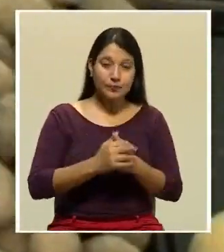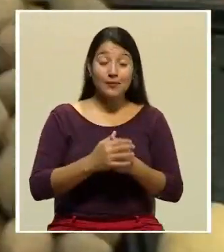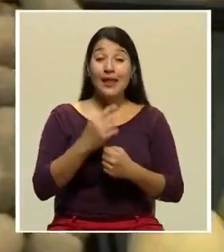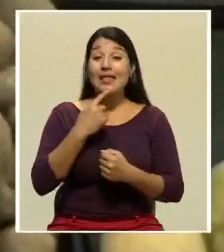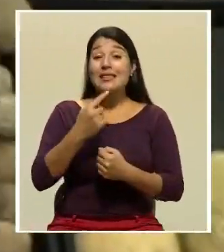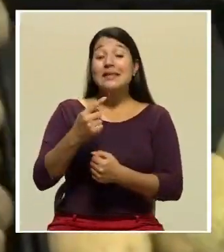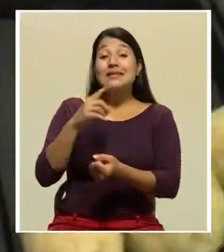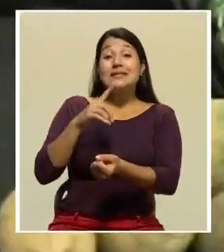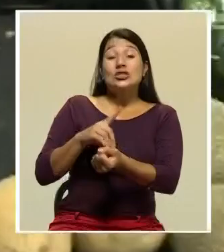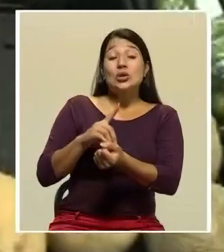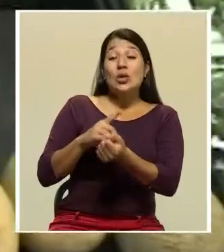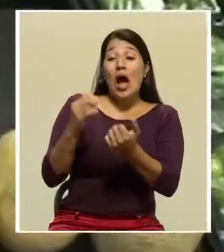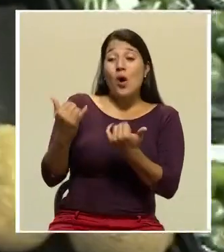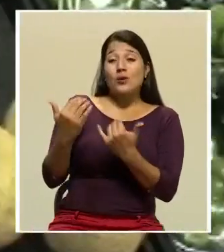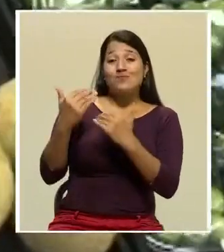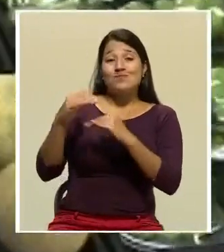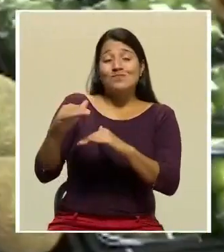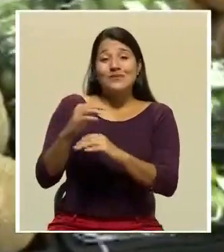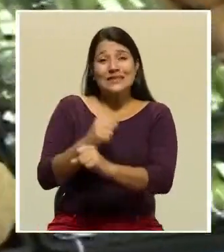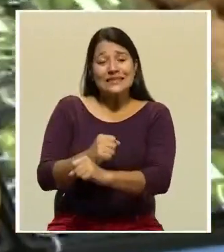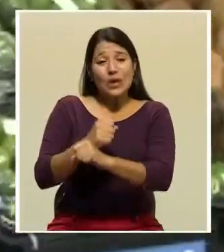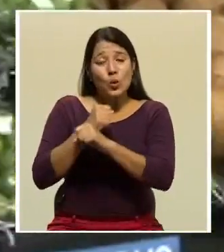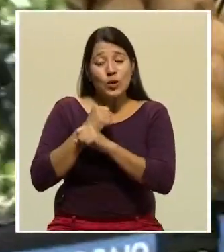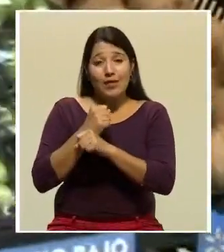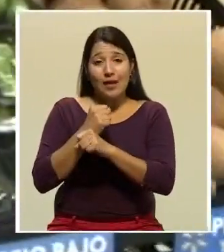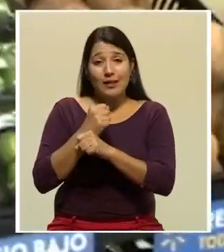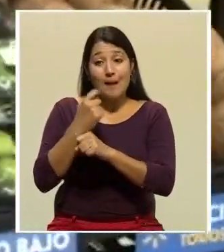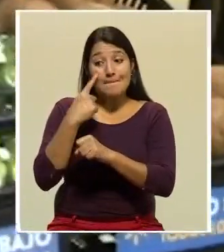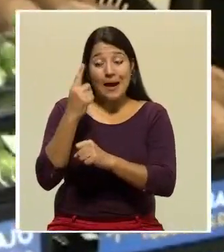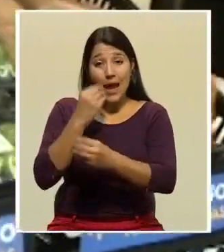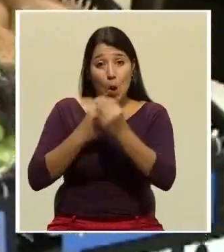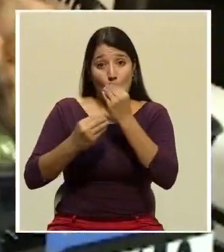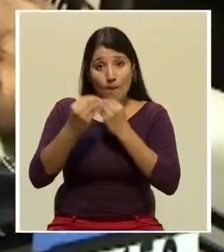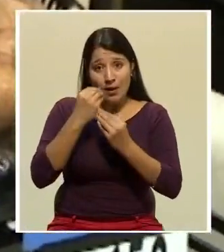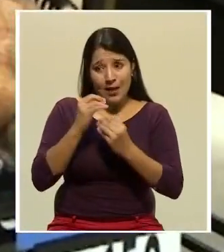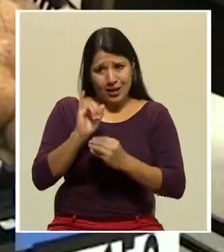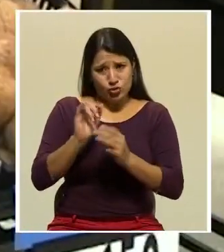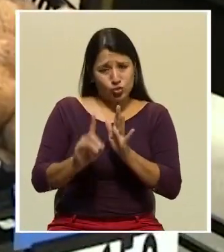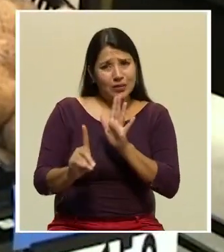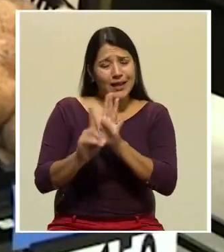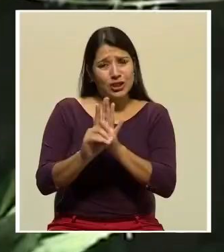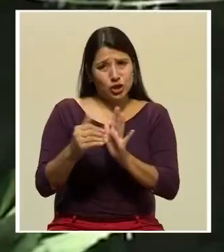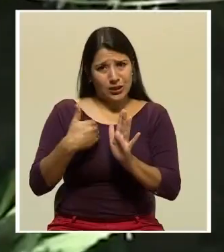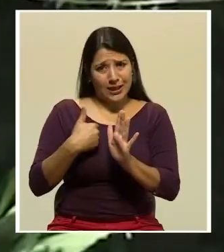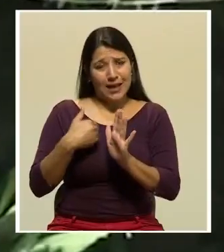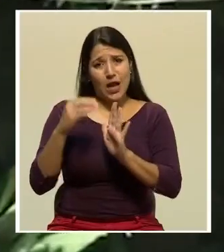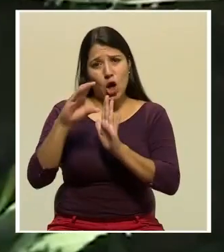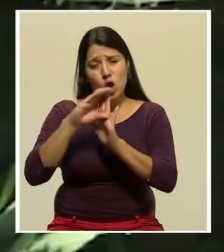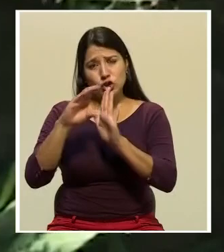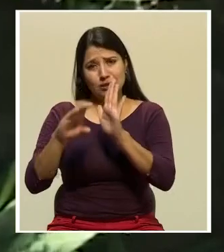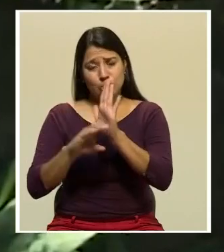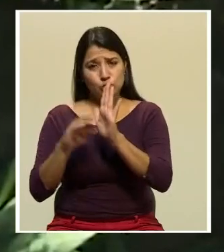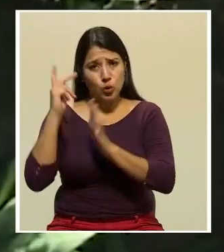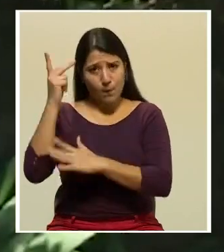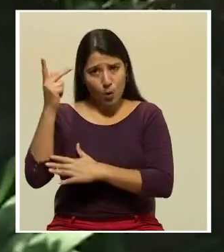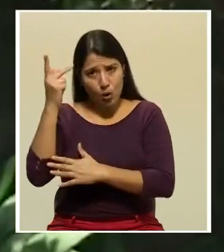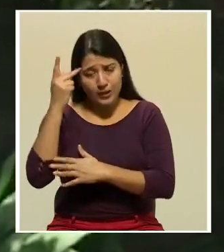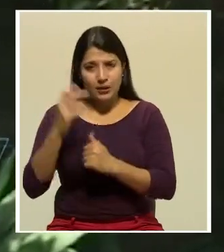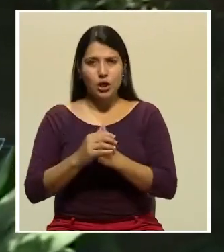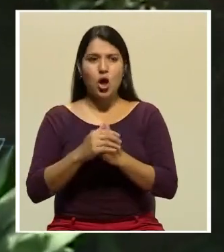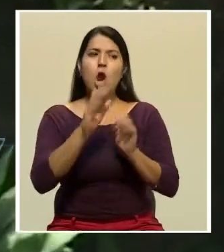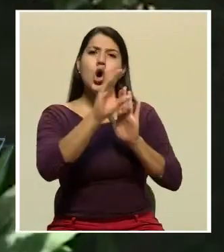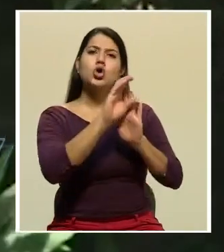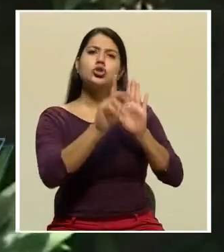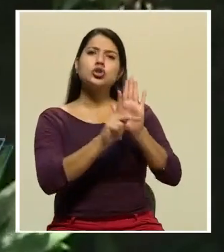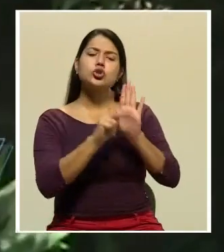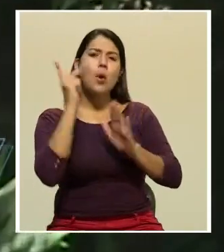está limitando la seguridad alimentaria de las personas, un derecho constitucional. Tanto la Constitución política como los diferentes